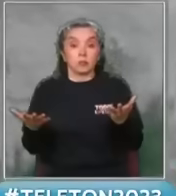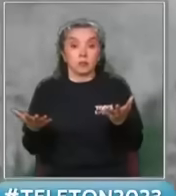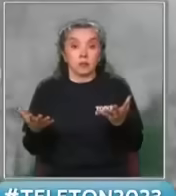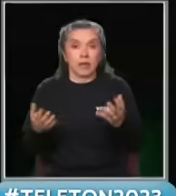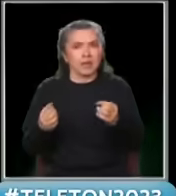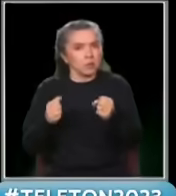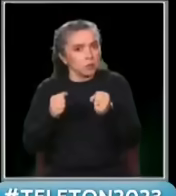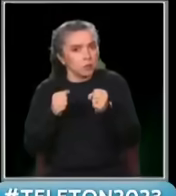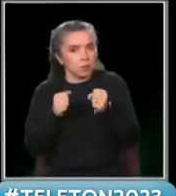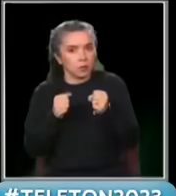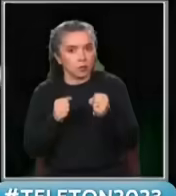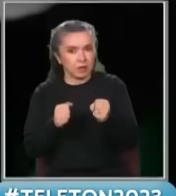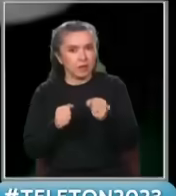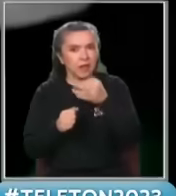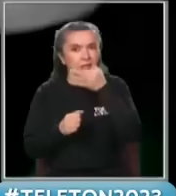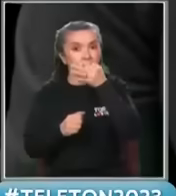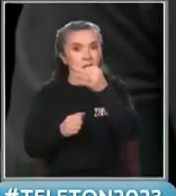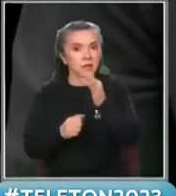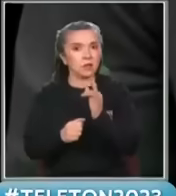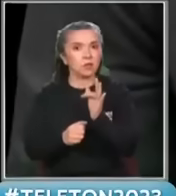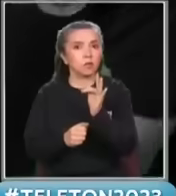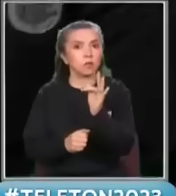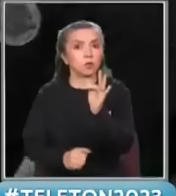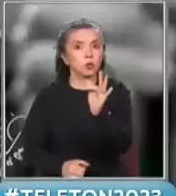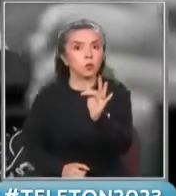¿Es posible predecir el futuro?